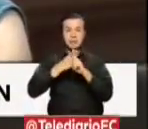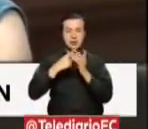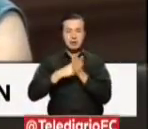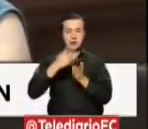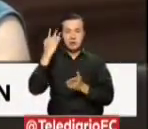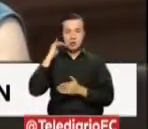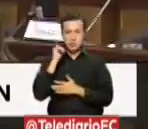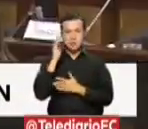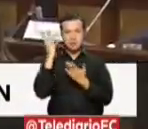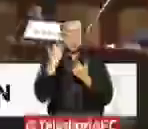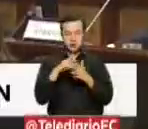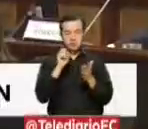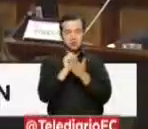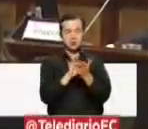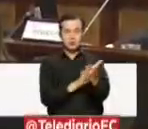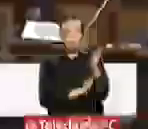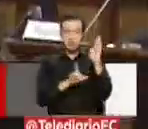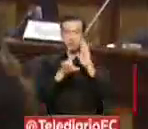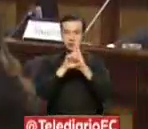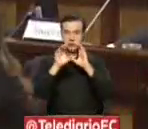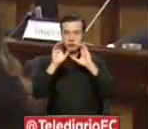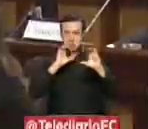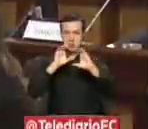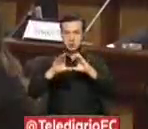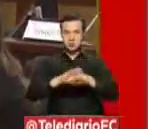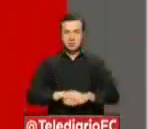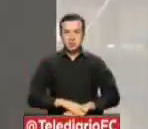del proyecto de reformas a la Ley de Comunicación.